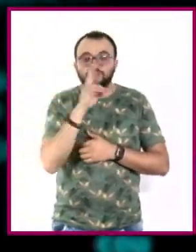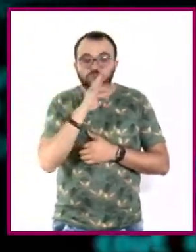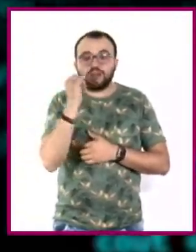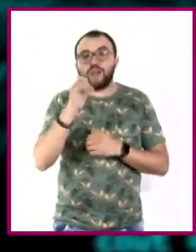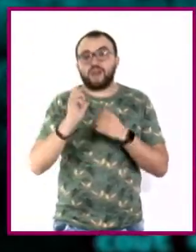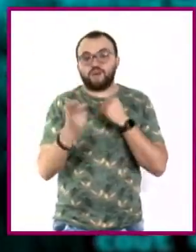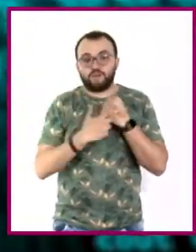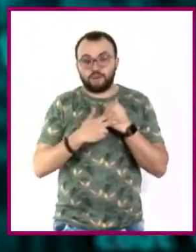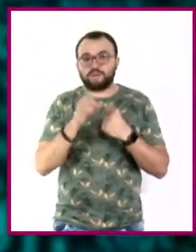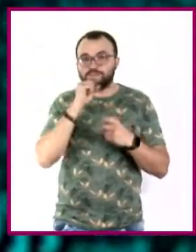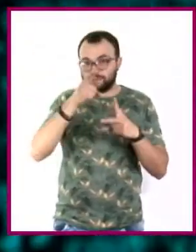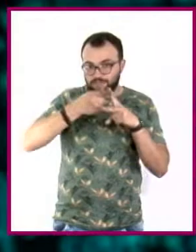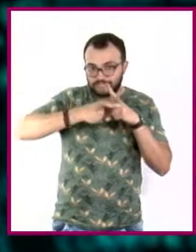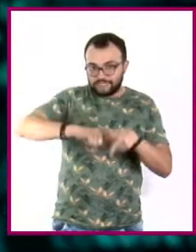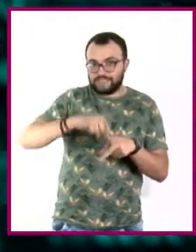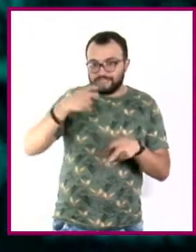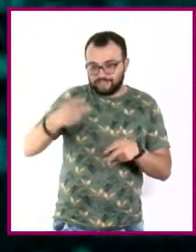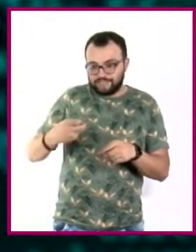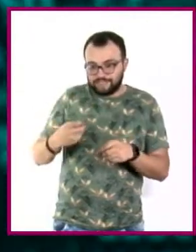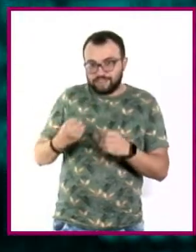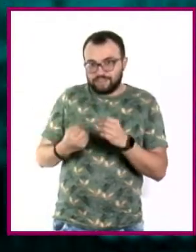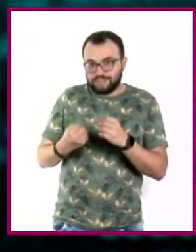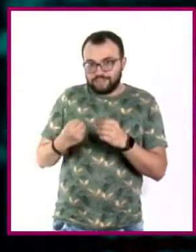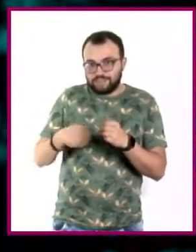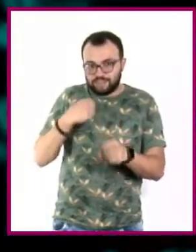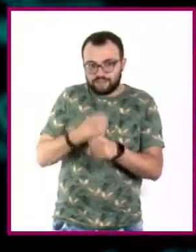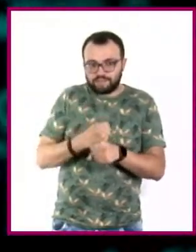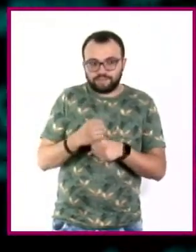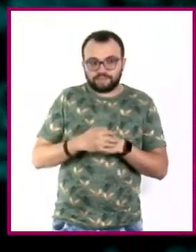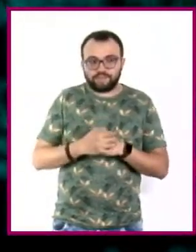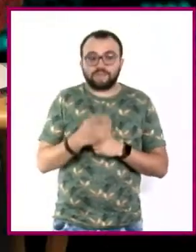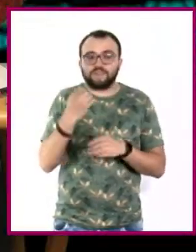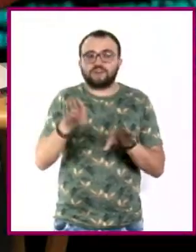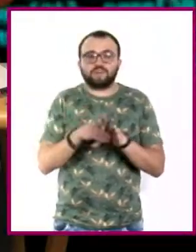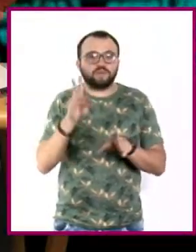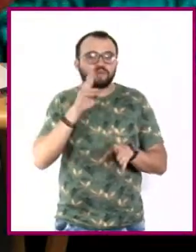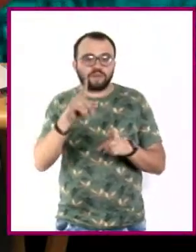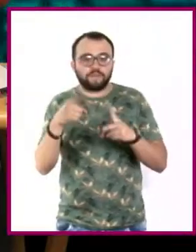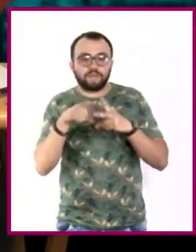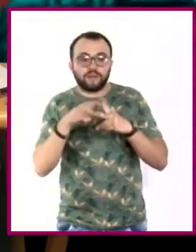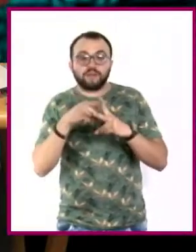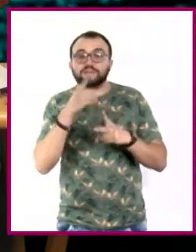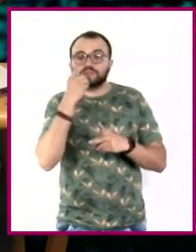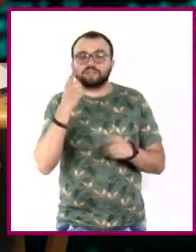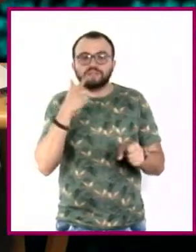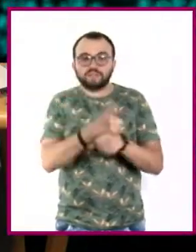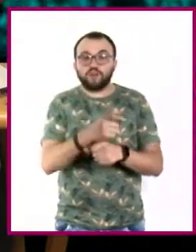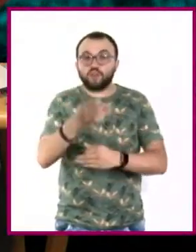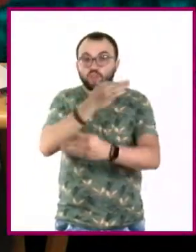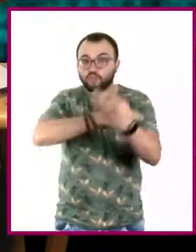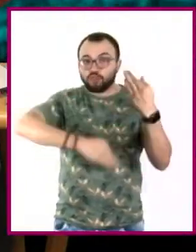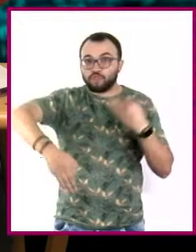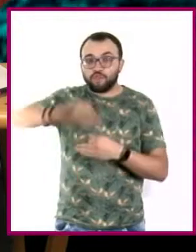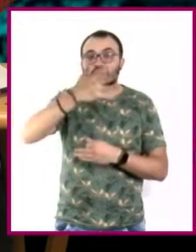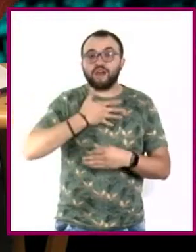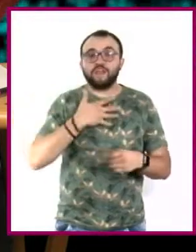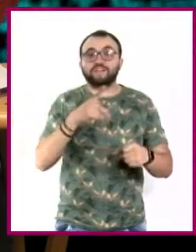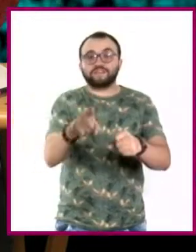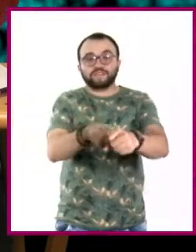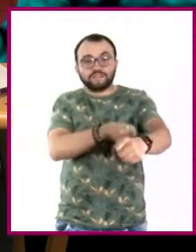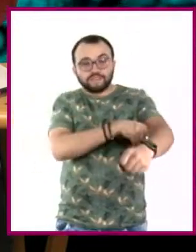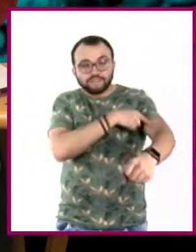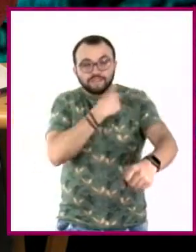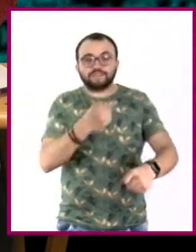inicios de este milenio, y encontró que, tal y como su modelo matemático decía, todos habían atravesado ciclos largos y cortos que